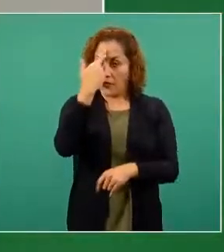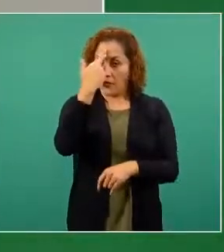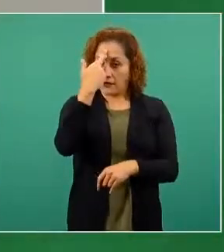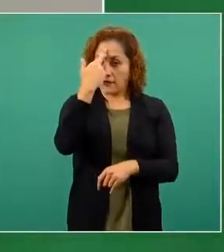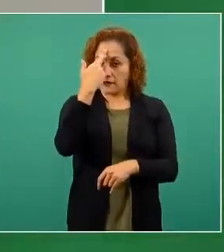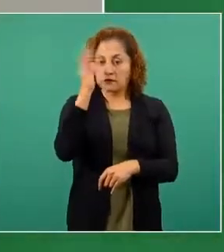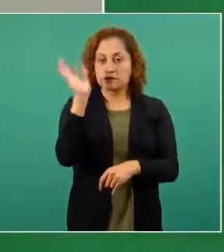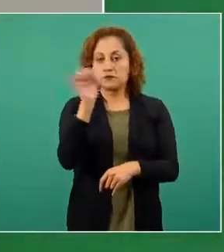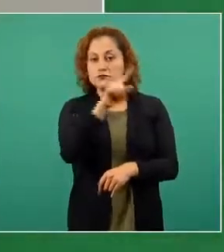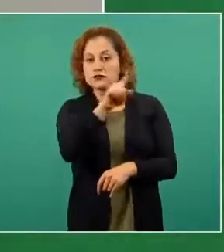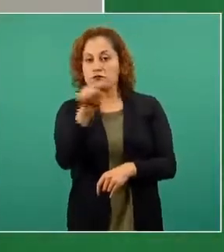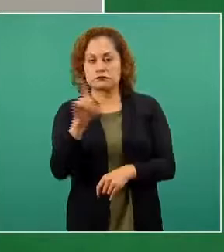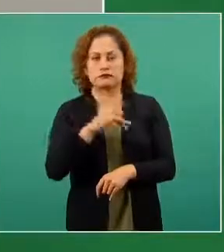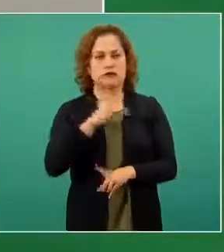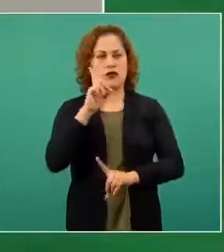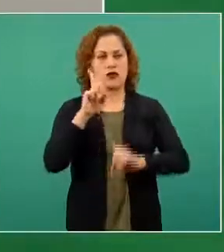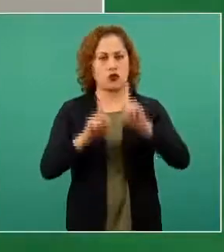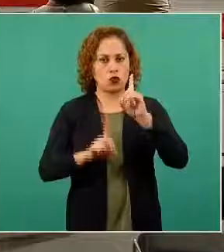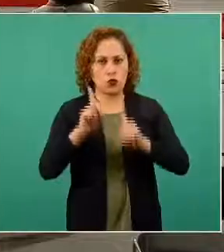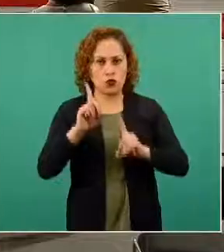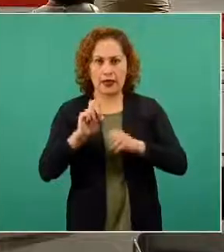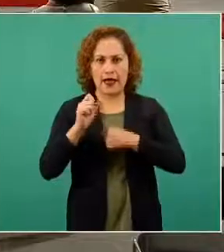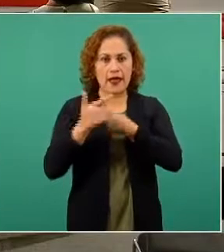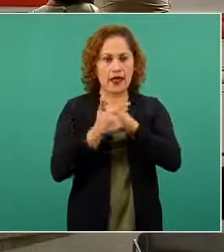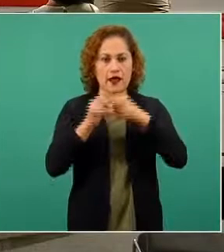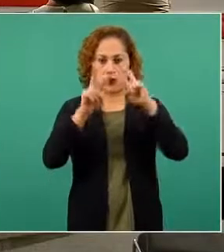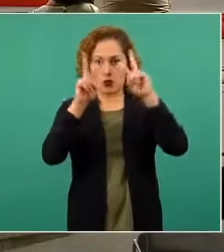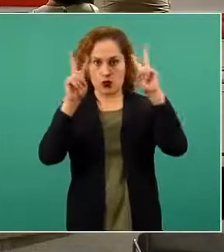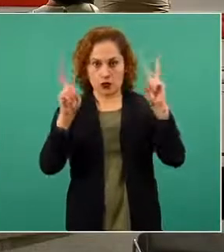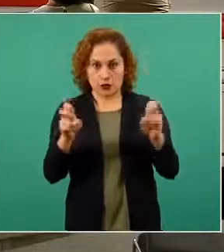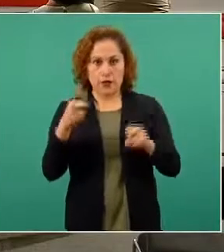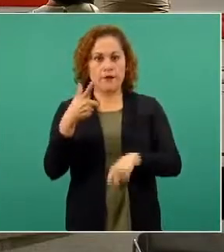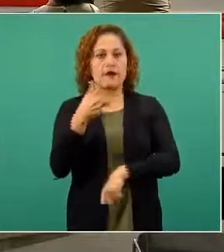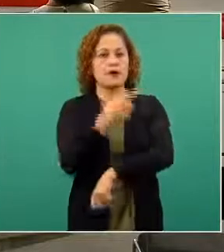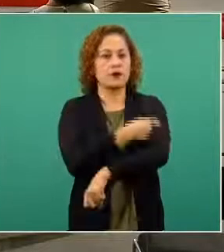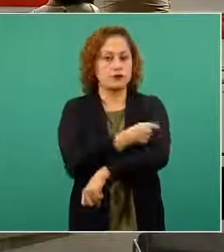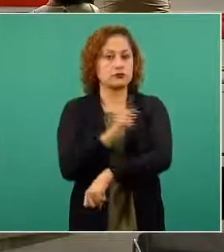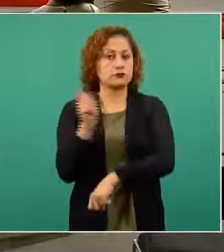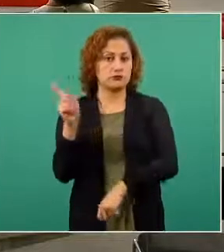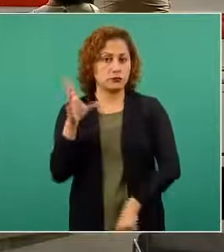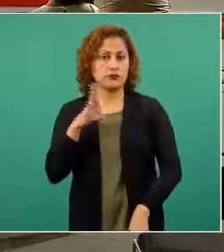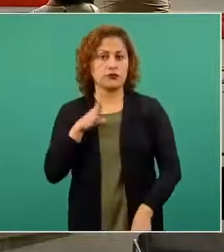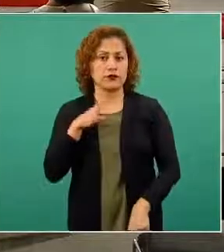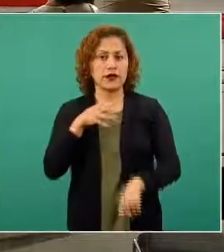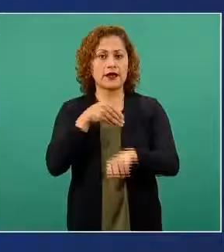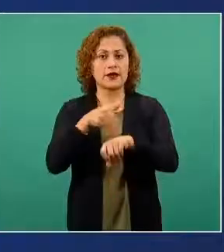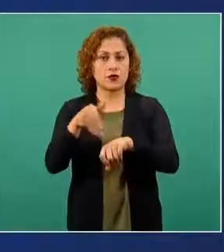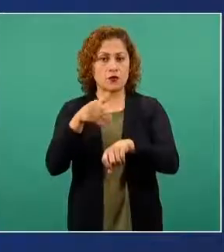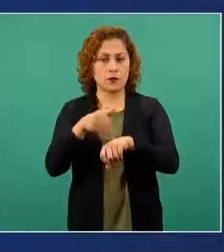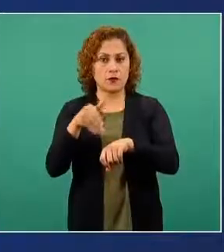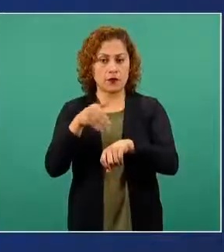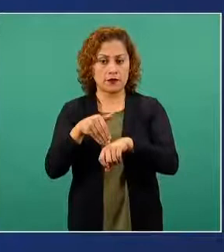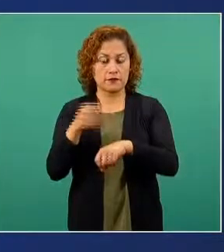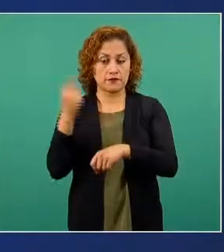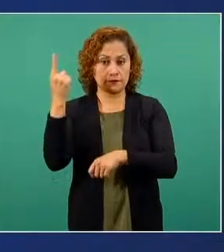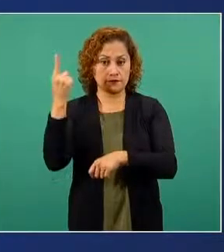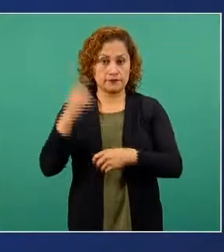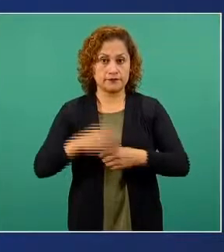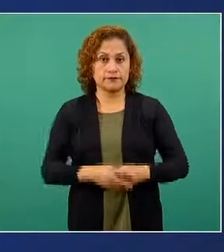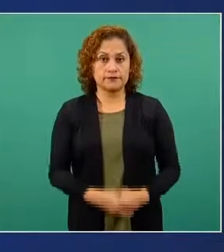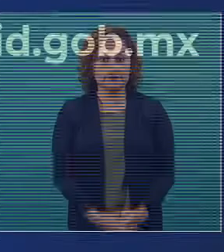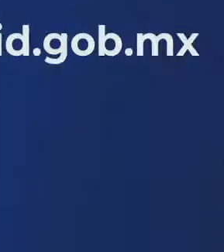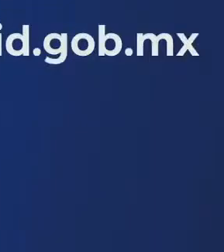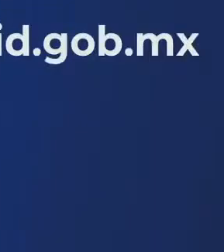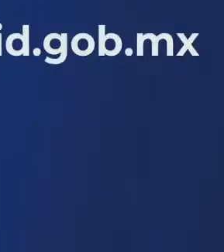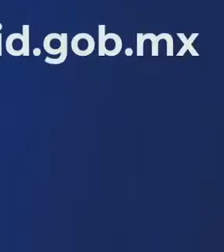alguna duda en relación a la vacunación, hay un número que está en este momento activo, lo tienen ustedes en